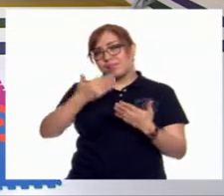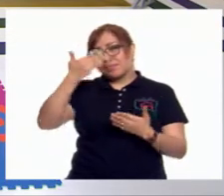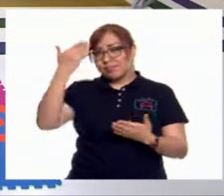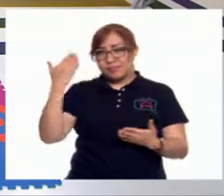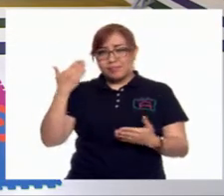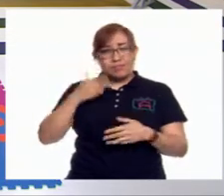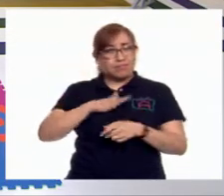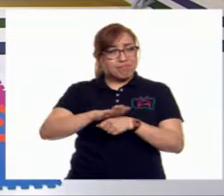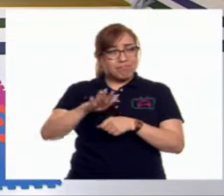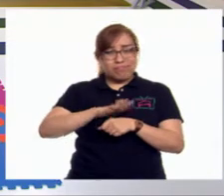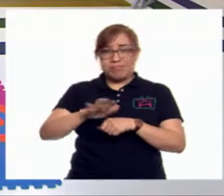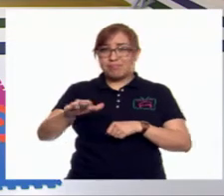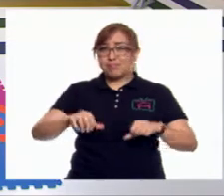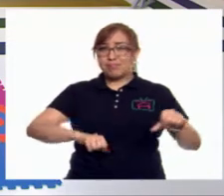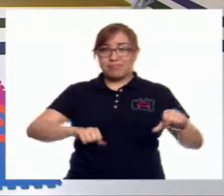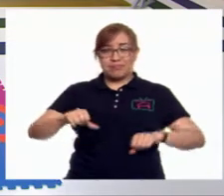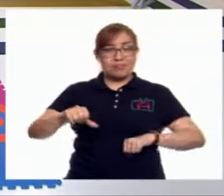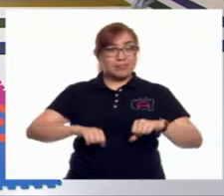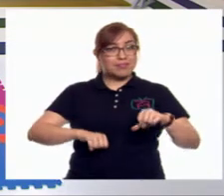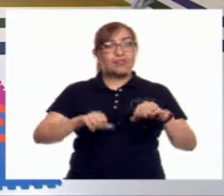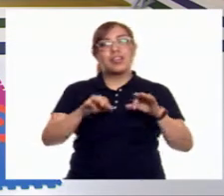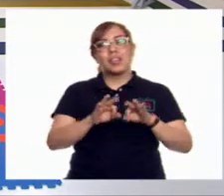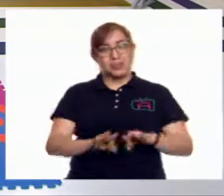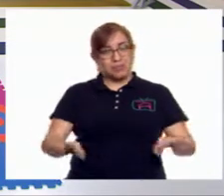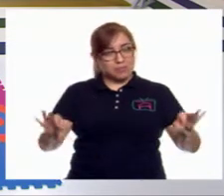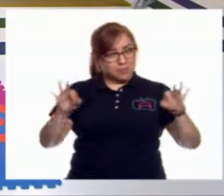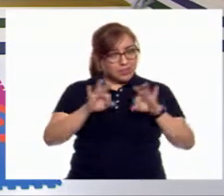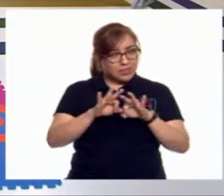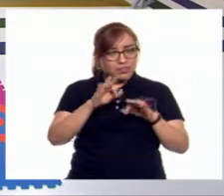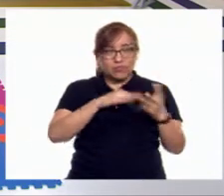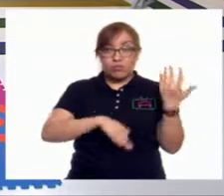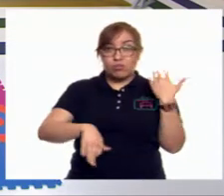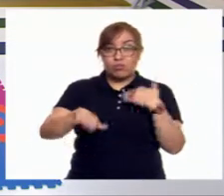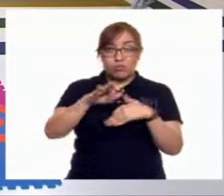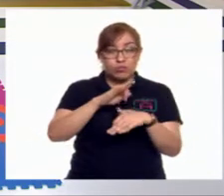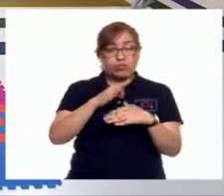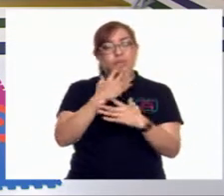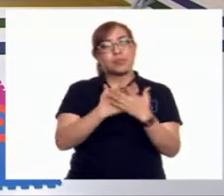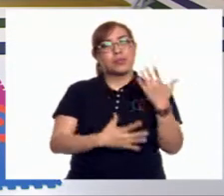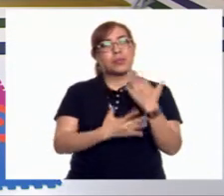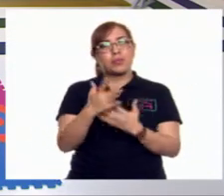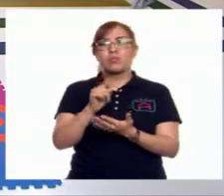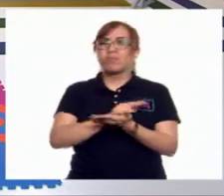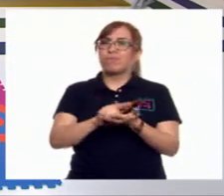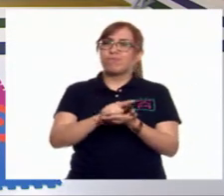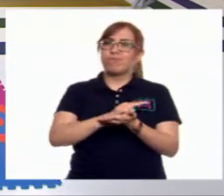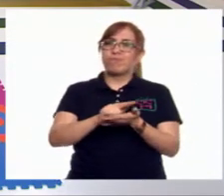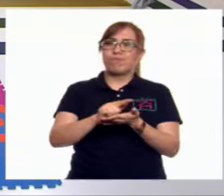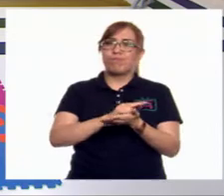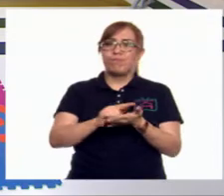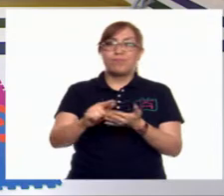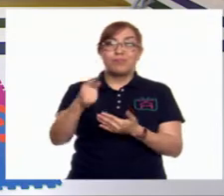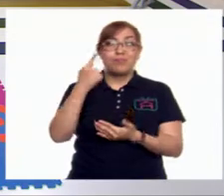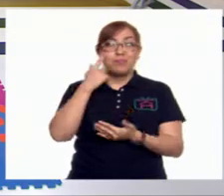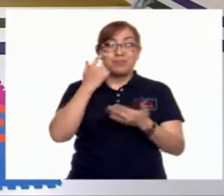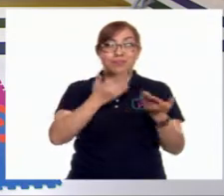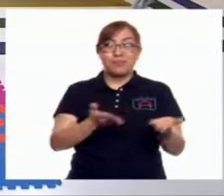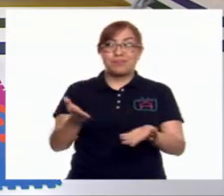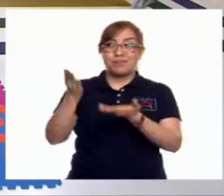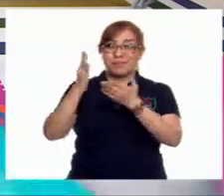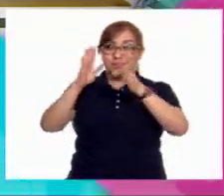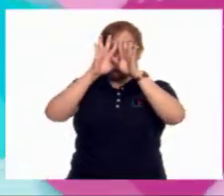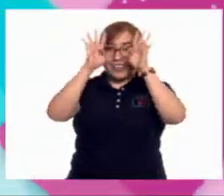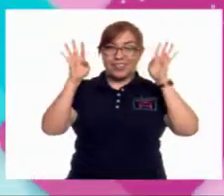cualquier actividad, es muy importante mantener limpias nuestras manos. Así que vamos con el experto.